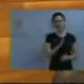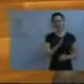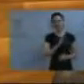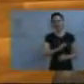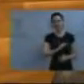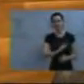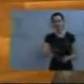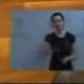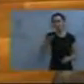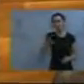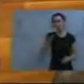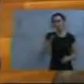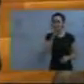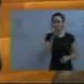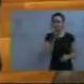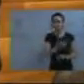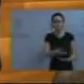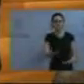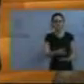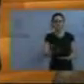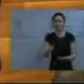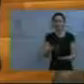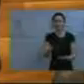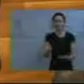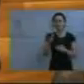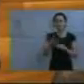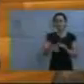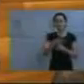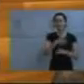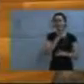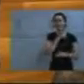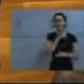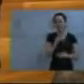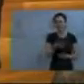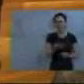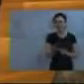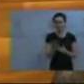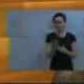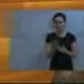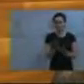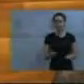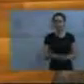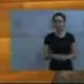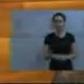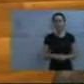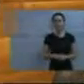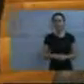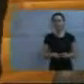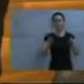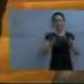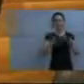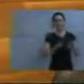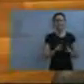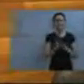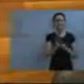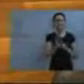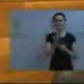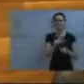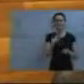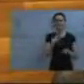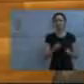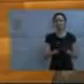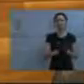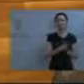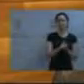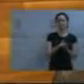calibre, tengan ese escaso plazo de presentación. ¿Todas las empresas pueden presentar la fianza a